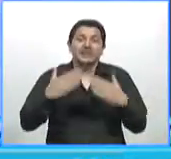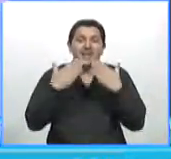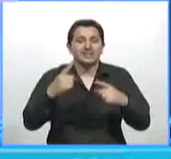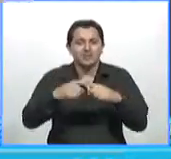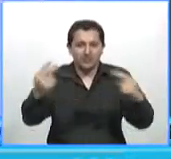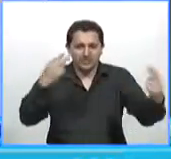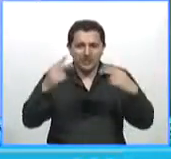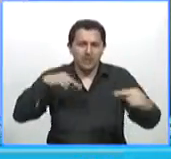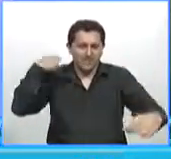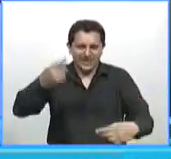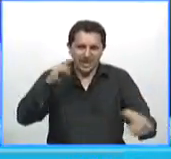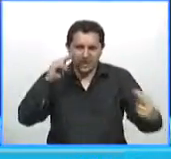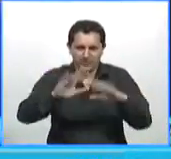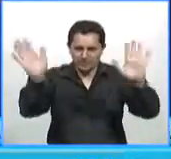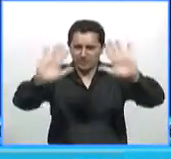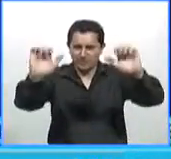chau. Nos volvemos a reencontrar mañana.